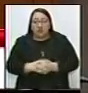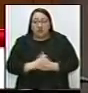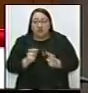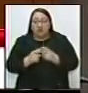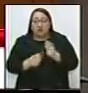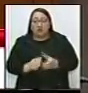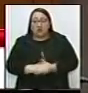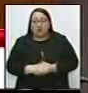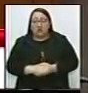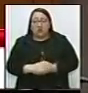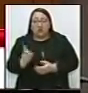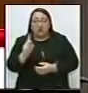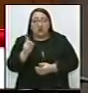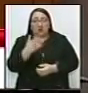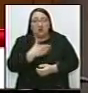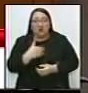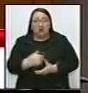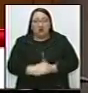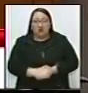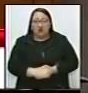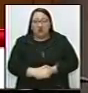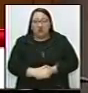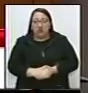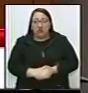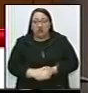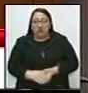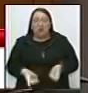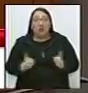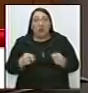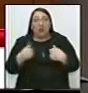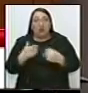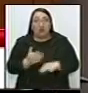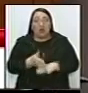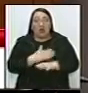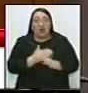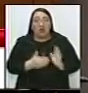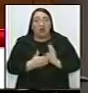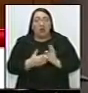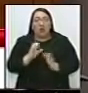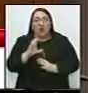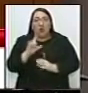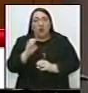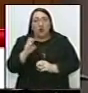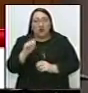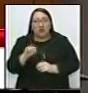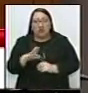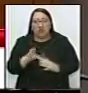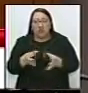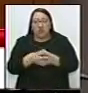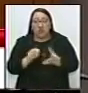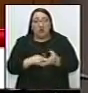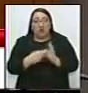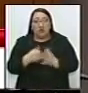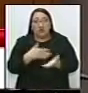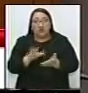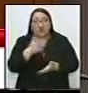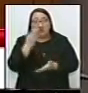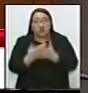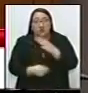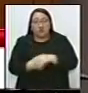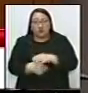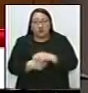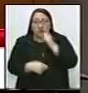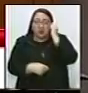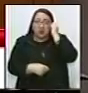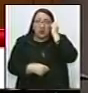congresista de la República. No, presidente. Cuando tuvimos que presentar la cuestión de la vacancia del corrupto presidente